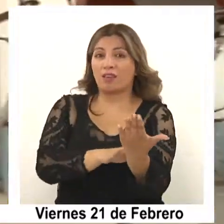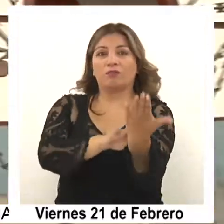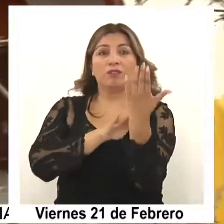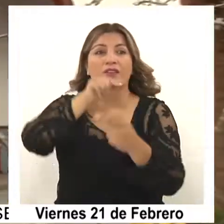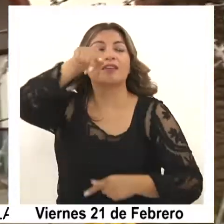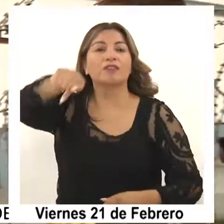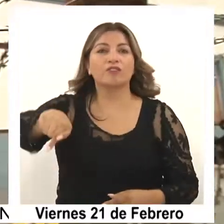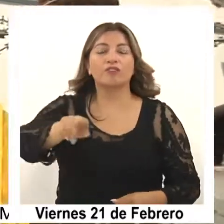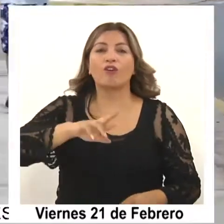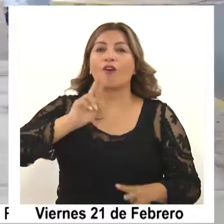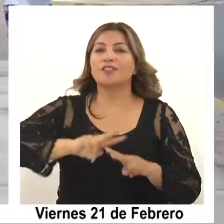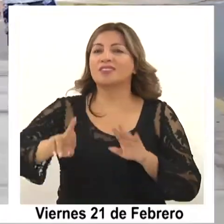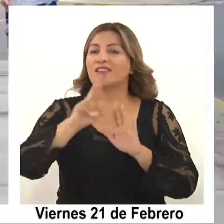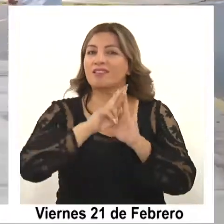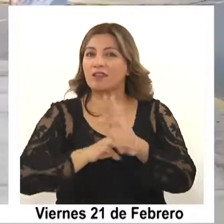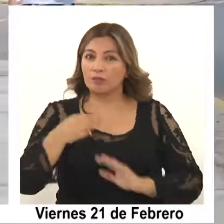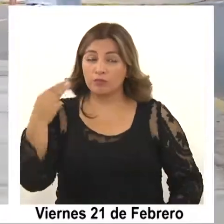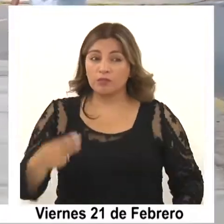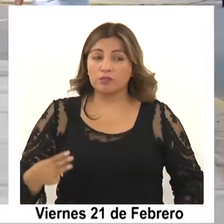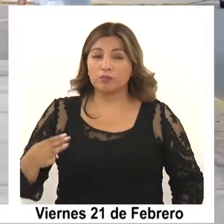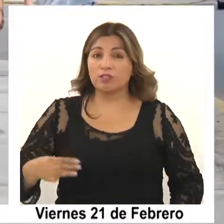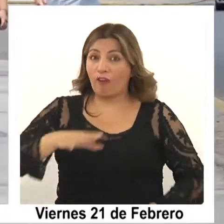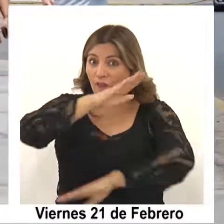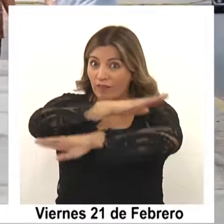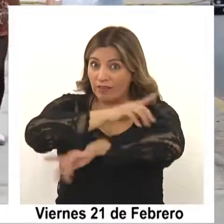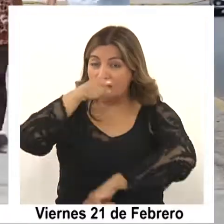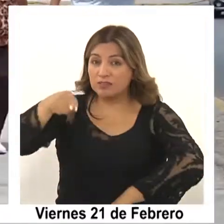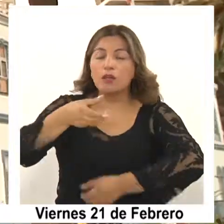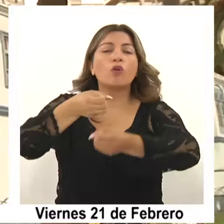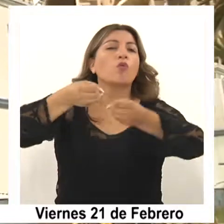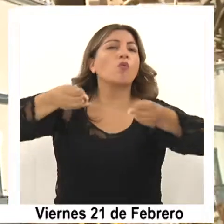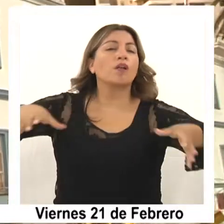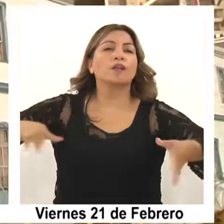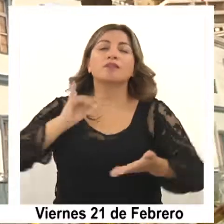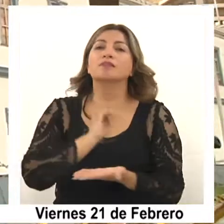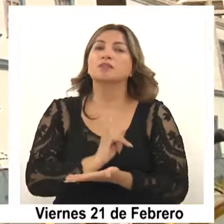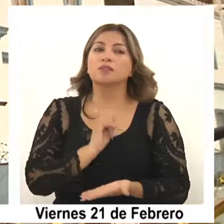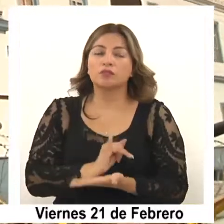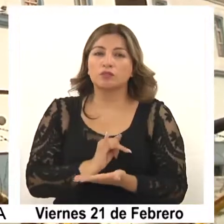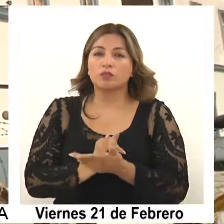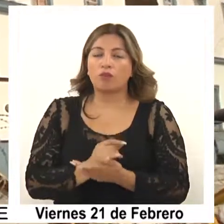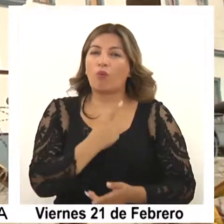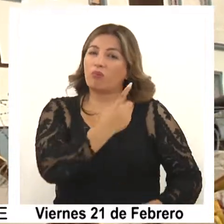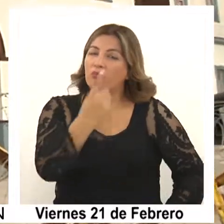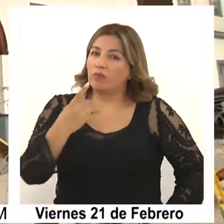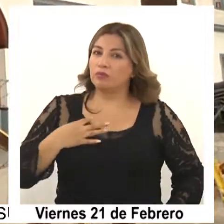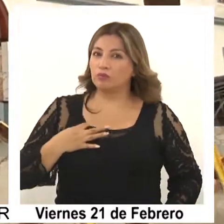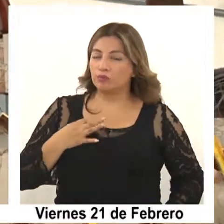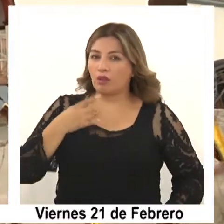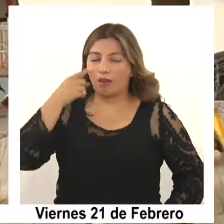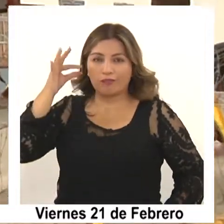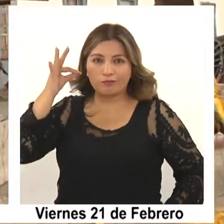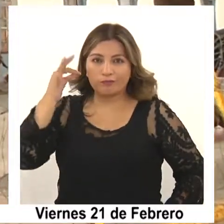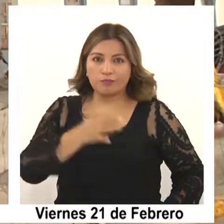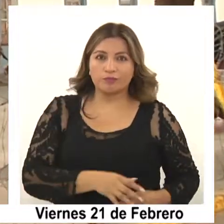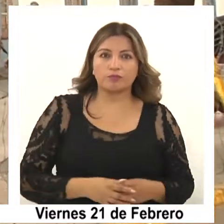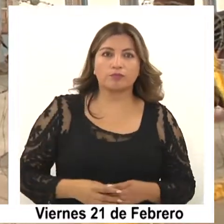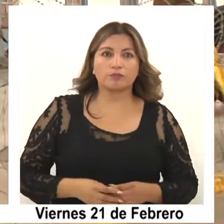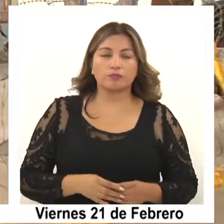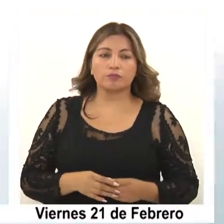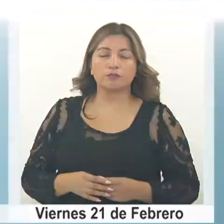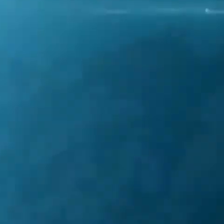es buen ejemplo no acatar el reglamento municipal como debe hacerlo cualquier institución o ciudadano.